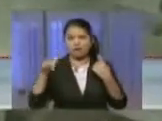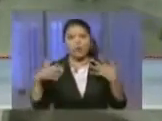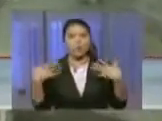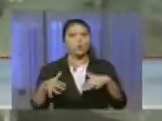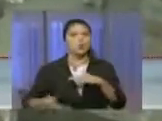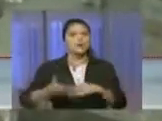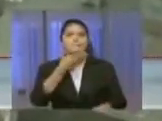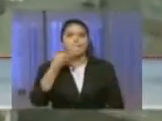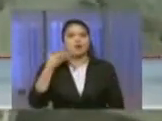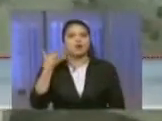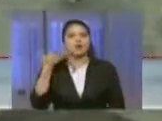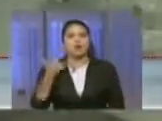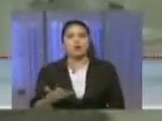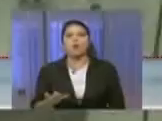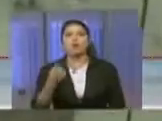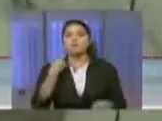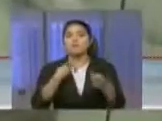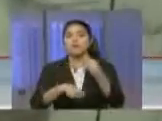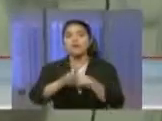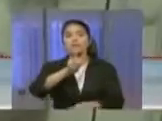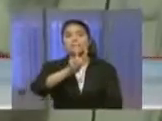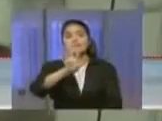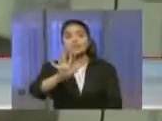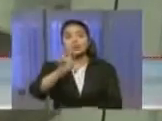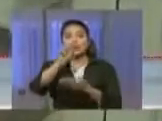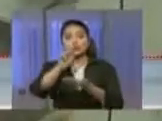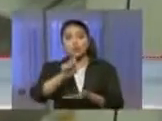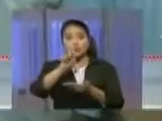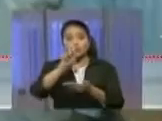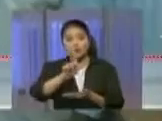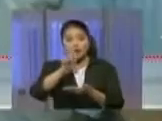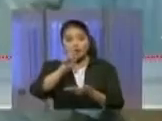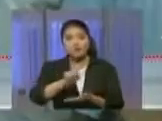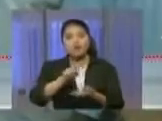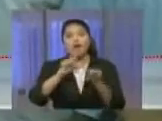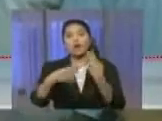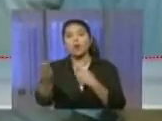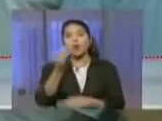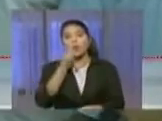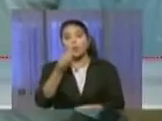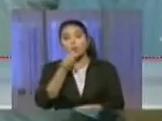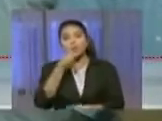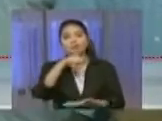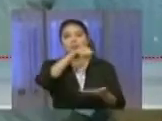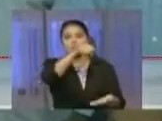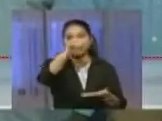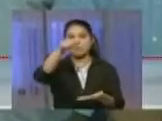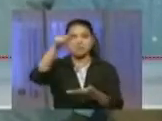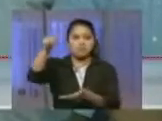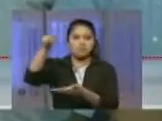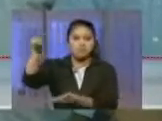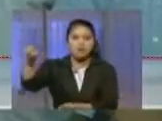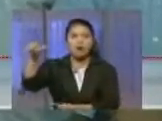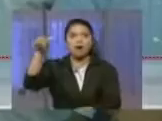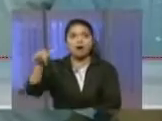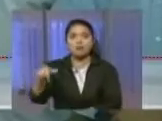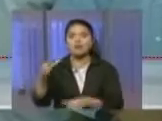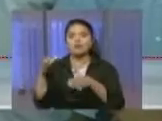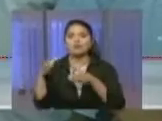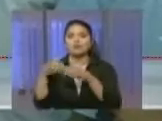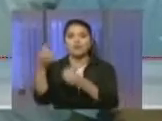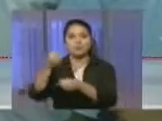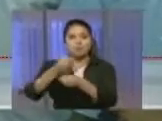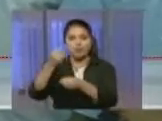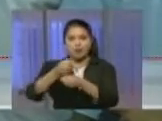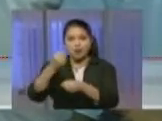distribuido 25 toneladas de alimentos a través de los Club sectorial de la de esta